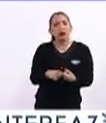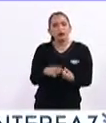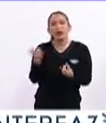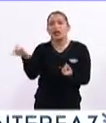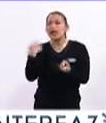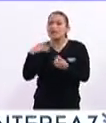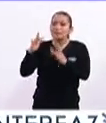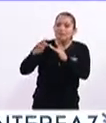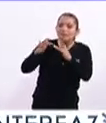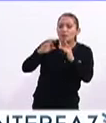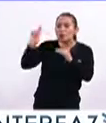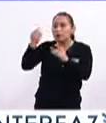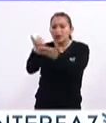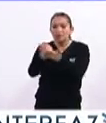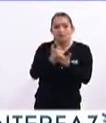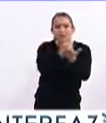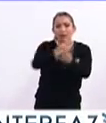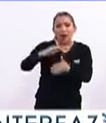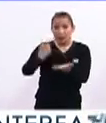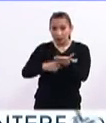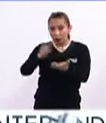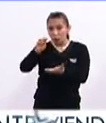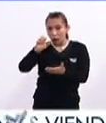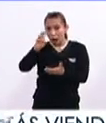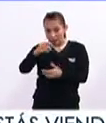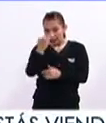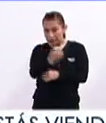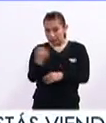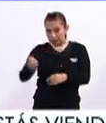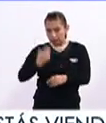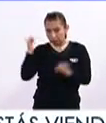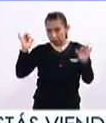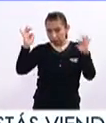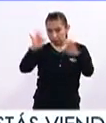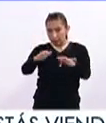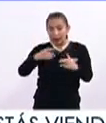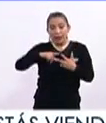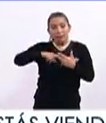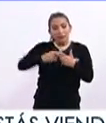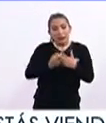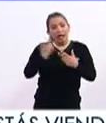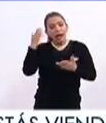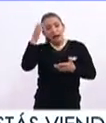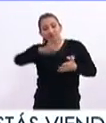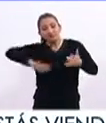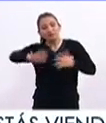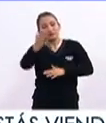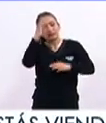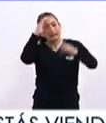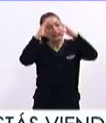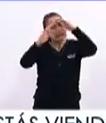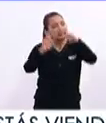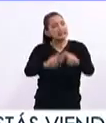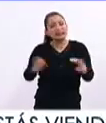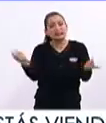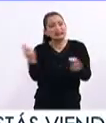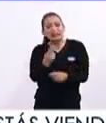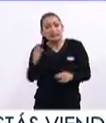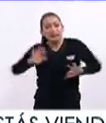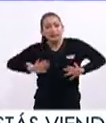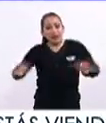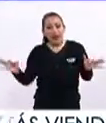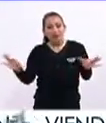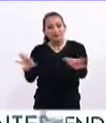la extensión universitaria en la UAM? Este foro abrió un espacio de reflexión sobre la necesidad de estrechar